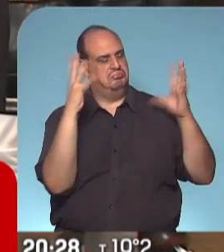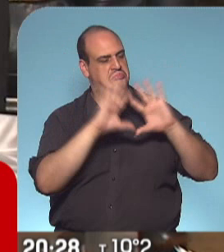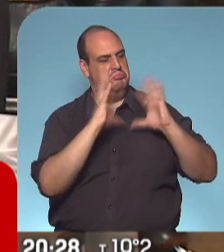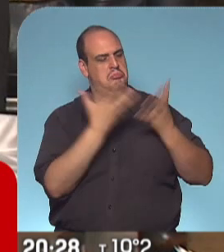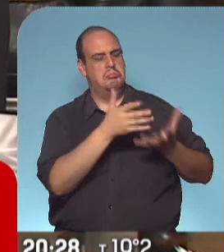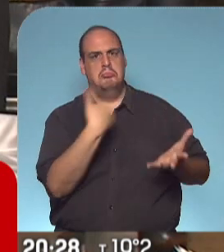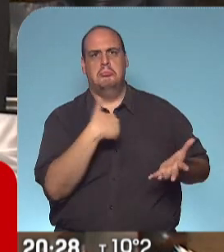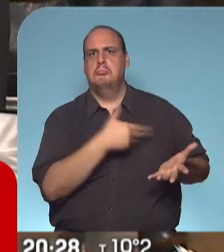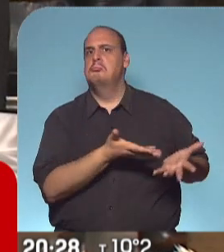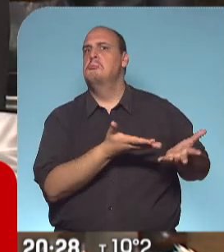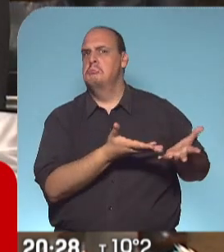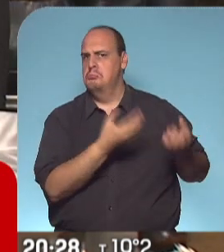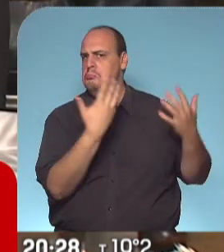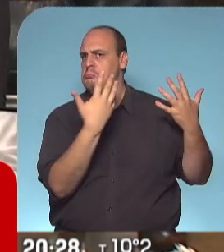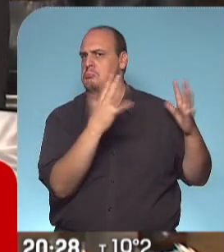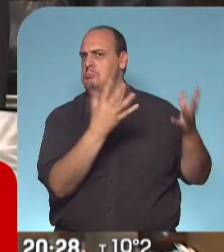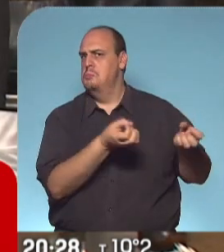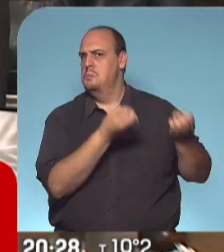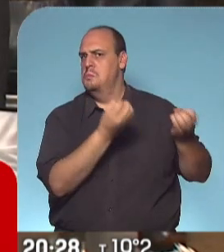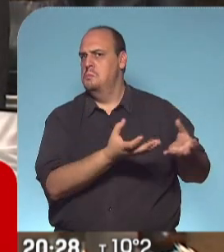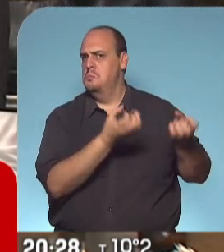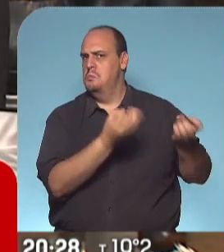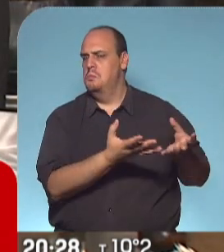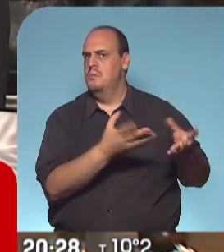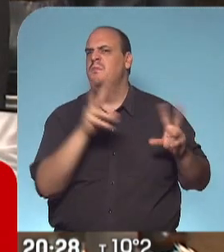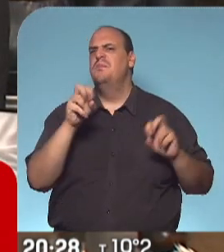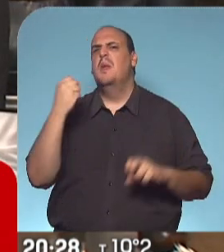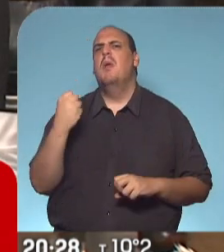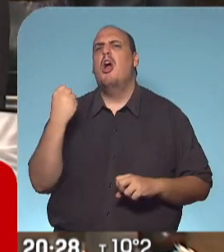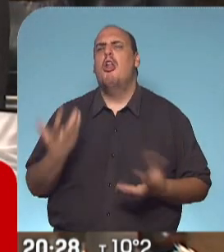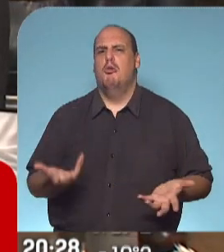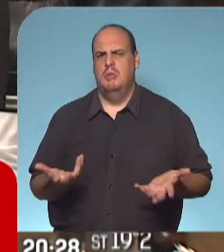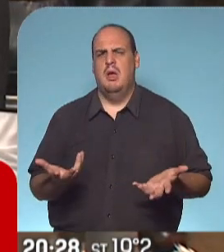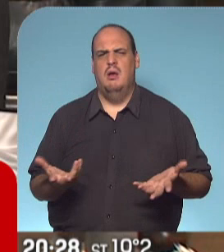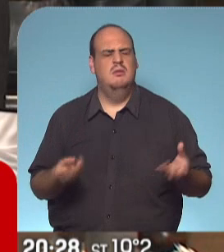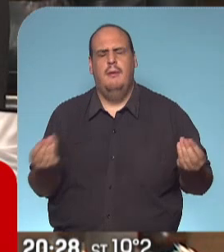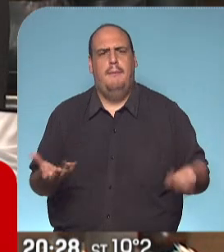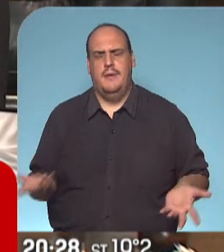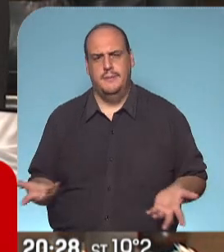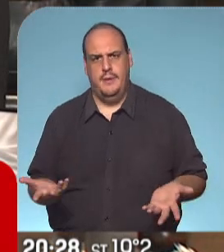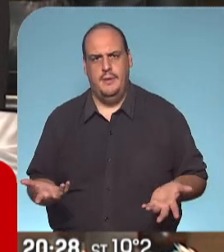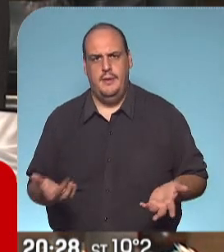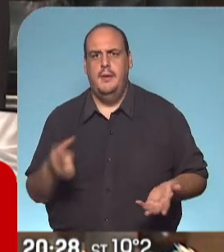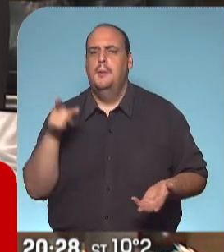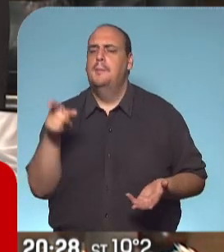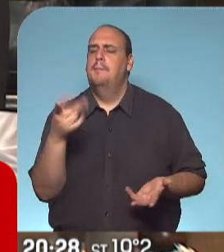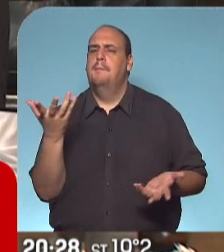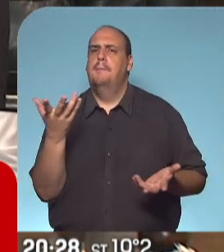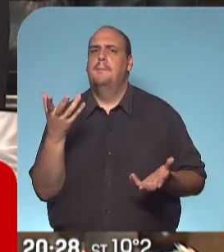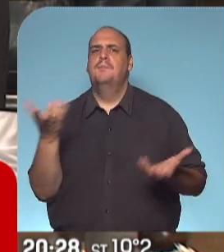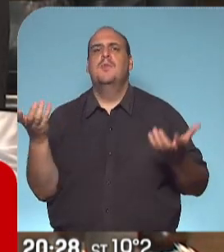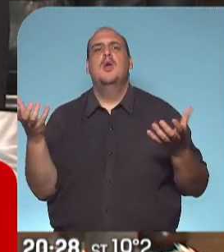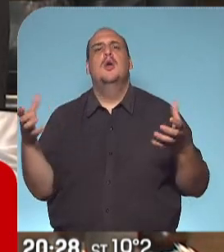del mundo, sobre todo lo que vemos en el mundo. ¿Qué pasa con la economía? ¿Qué pasa cuando usted se cruza en el grupo de